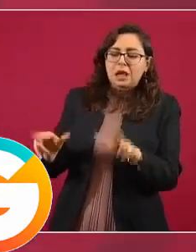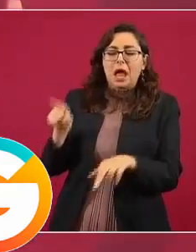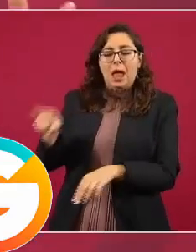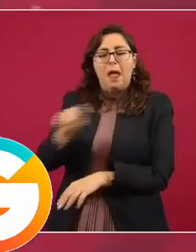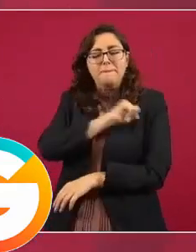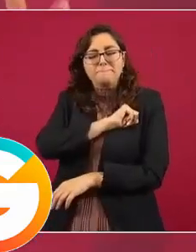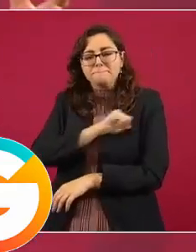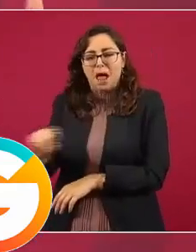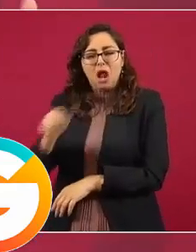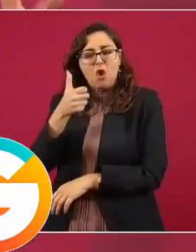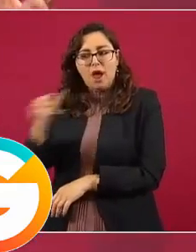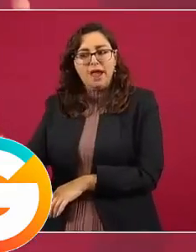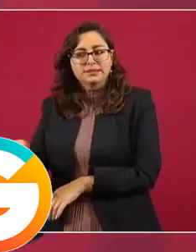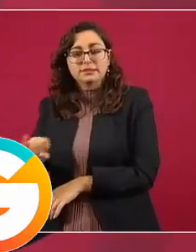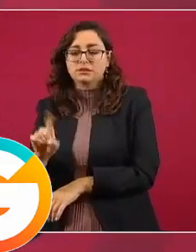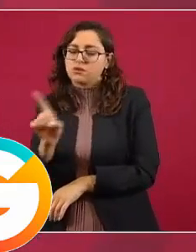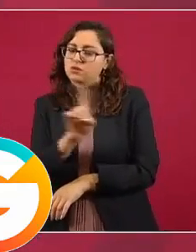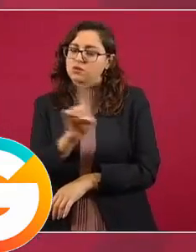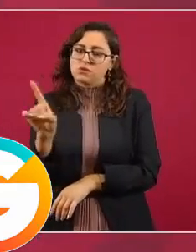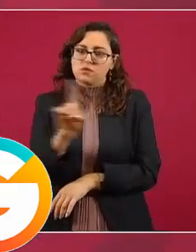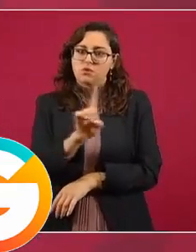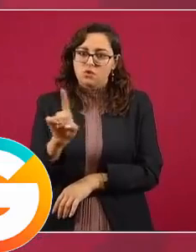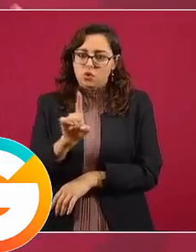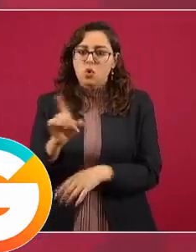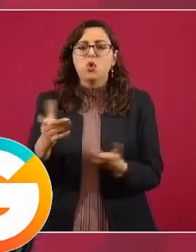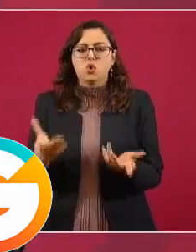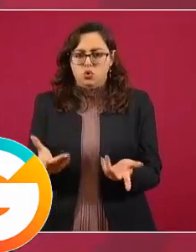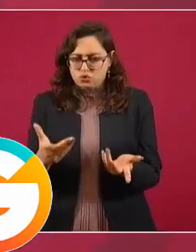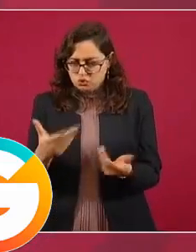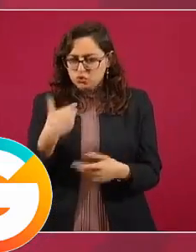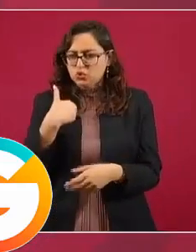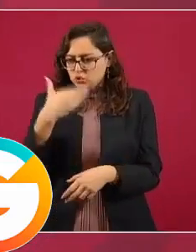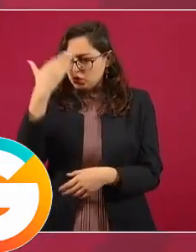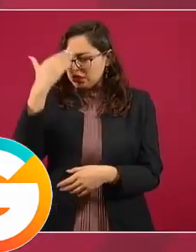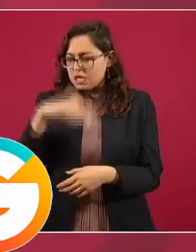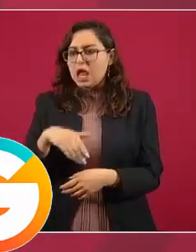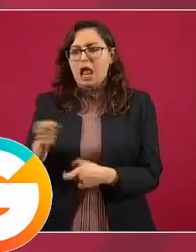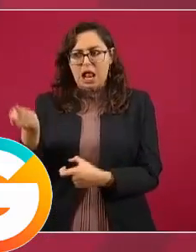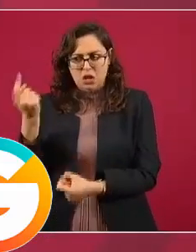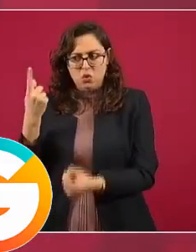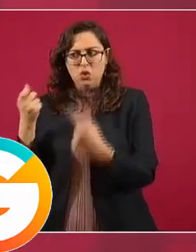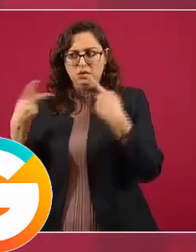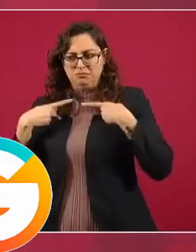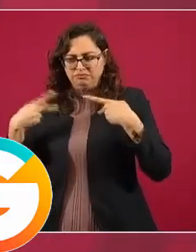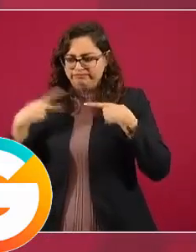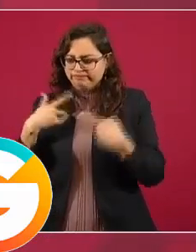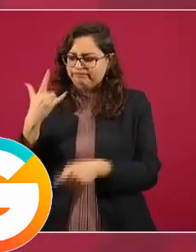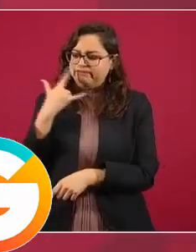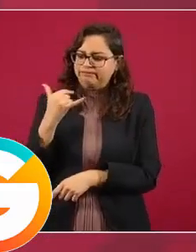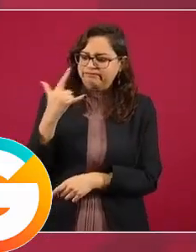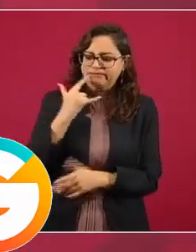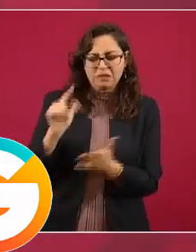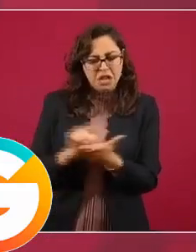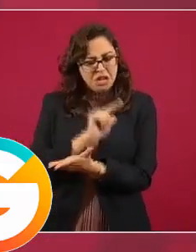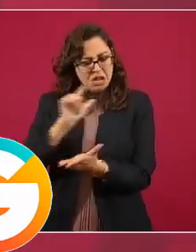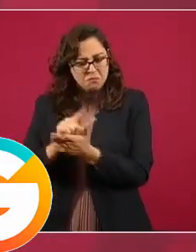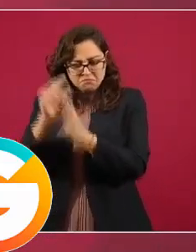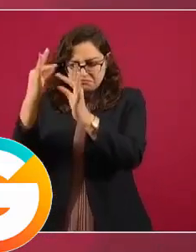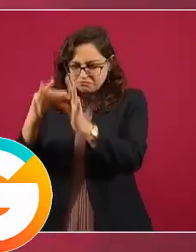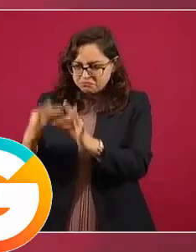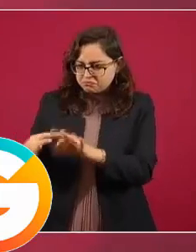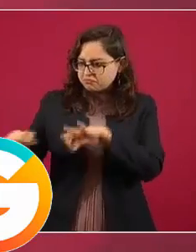porque hay quienes han hecho su patrimonio de conformidad con la ley, con su trabajo,